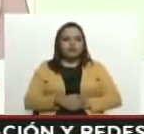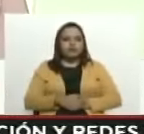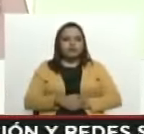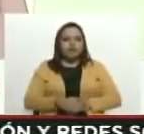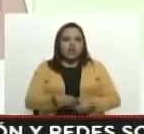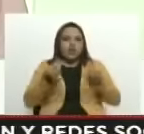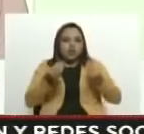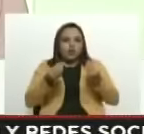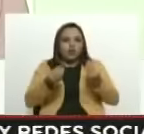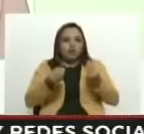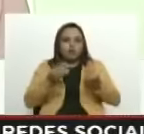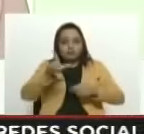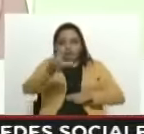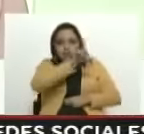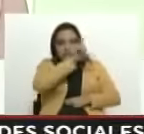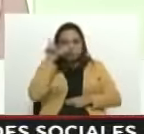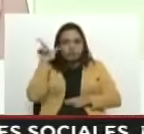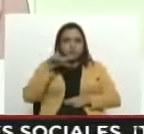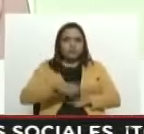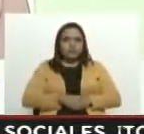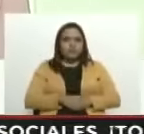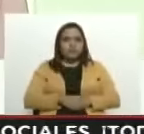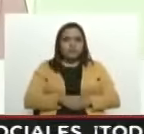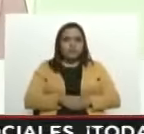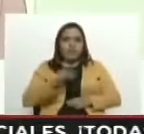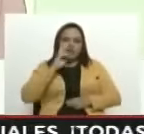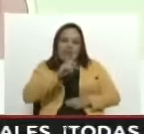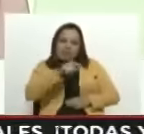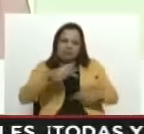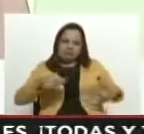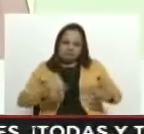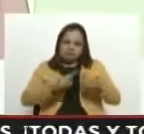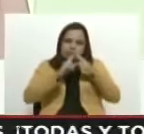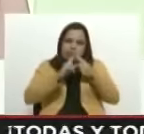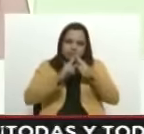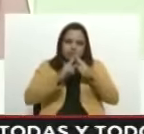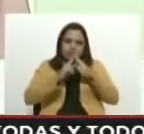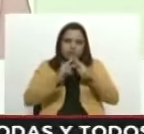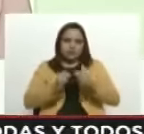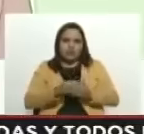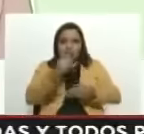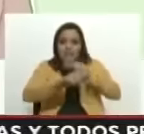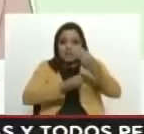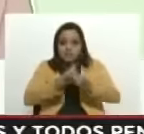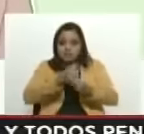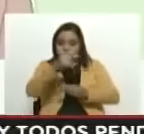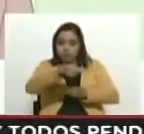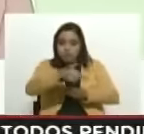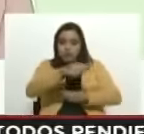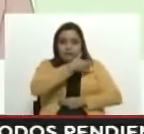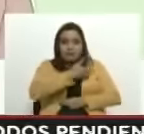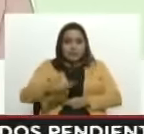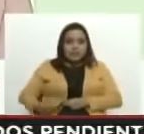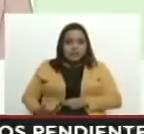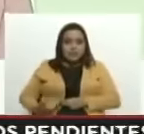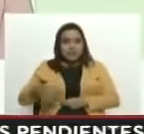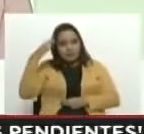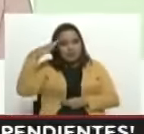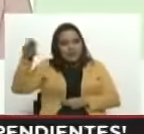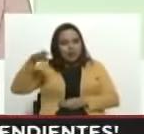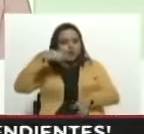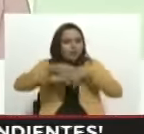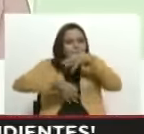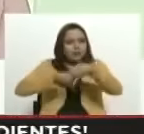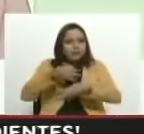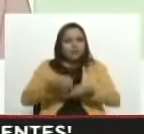ve el Partido Socialista Unido de Venezuela este encuentro que se realizó allí? Y el presidente López Obrador ha dicho